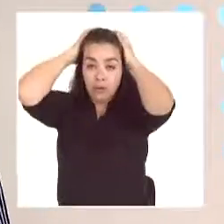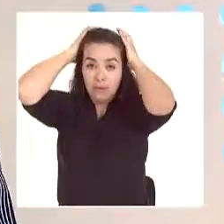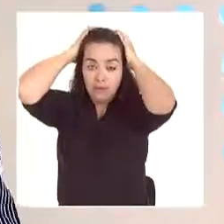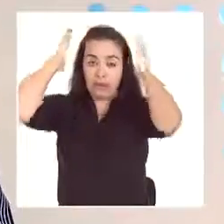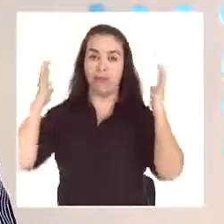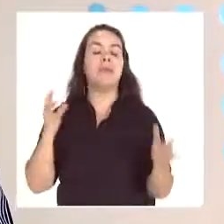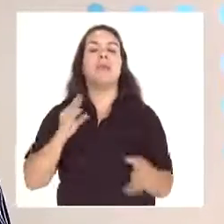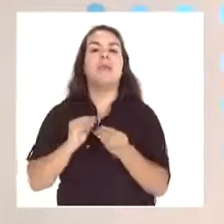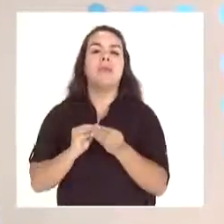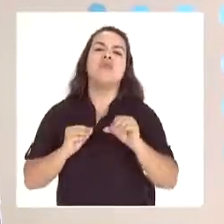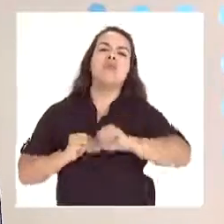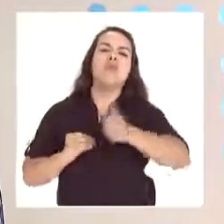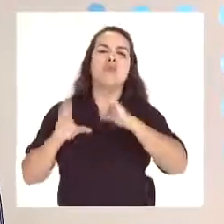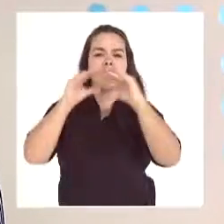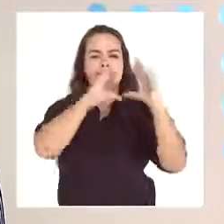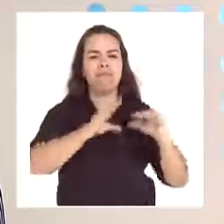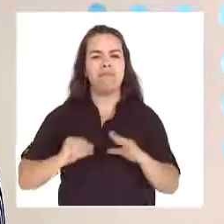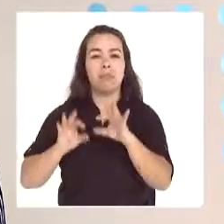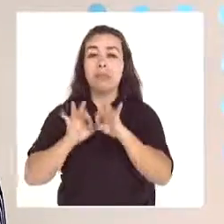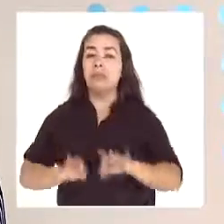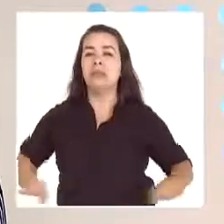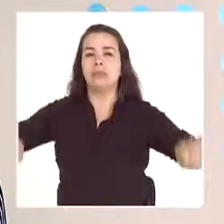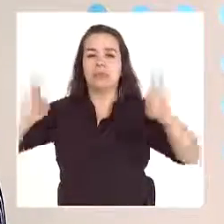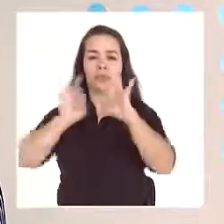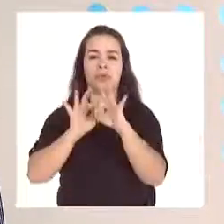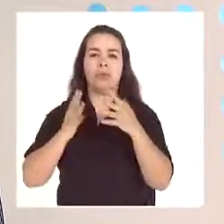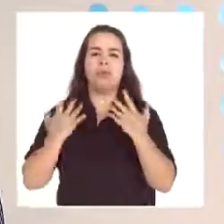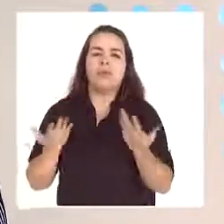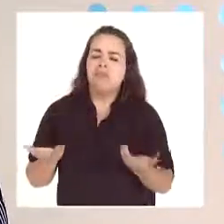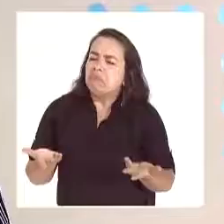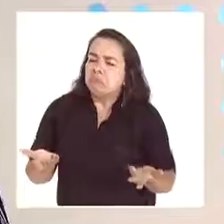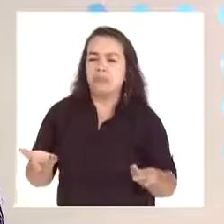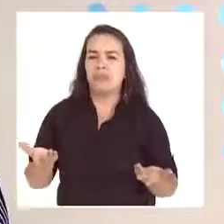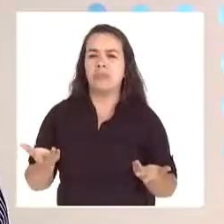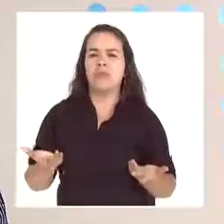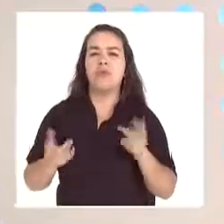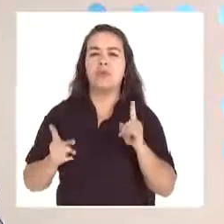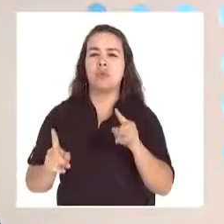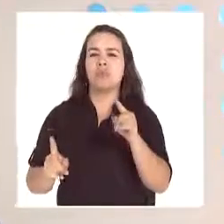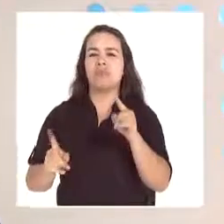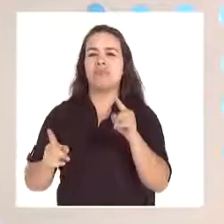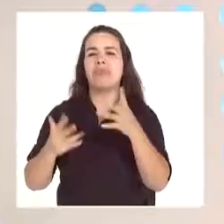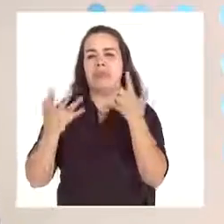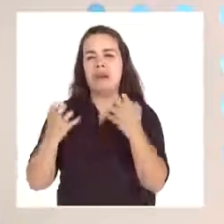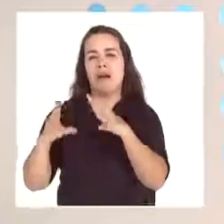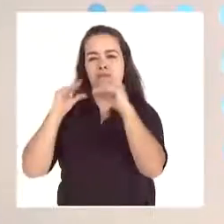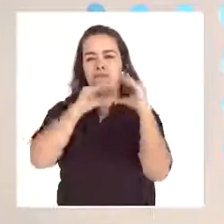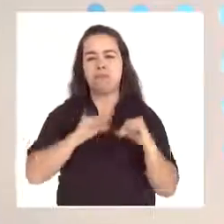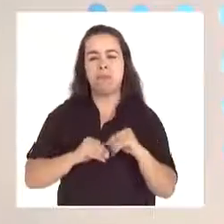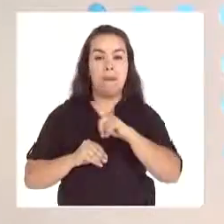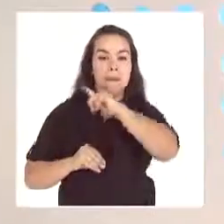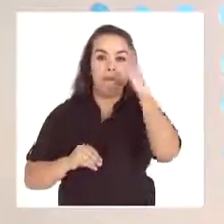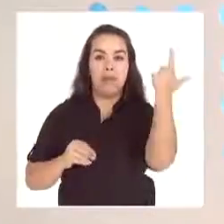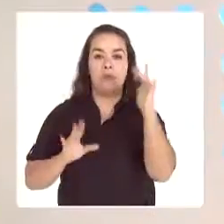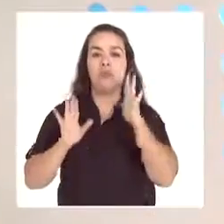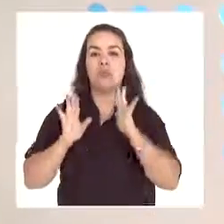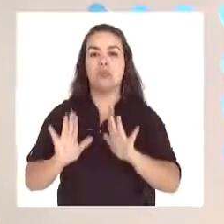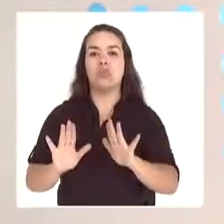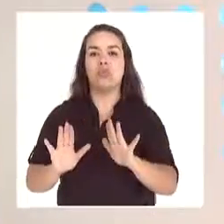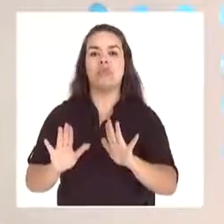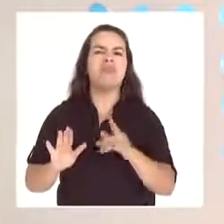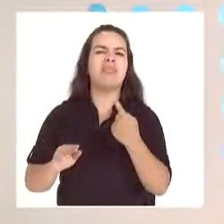otros órganos supremamente importantes que son el objetivo o el órgano blanco de la hipertensión arterial, como lo